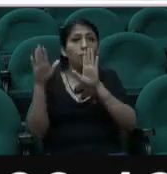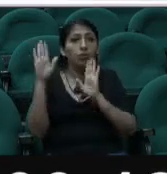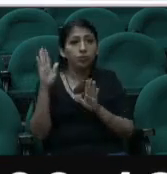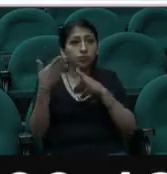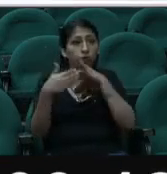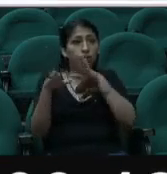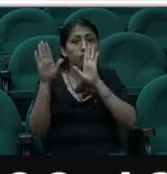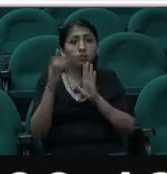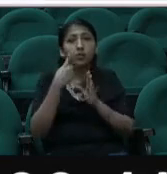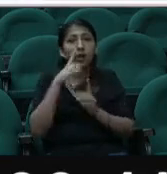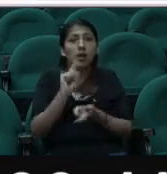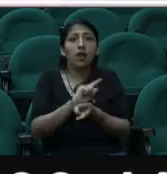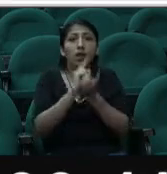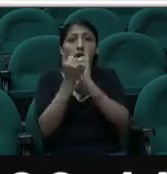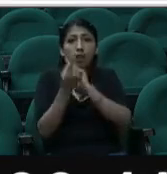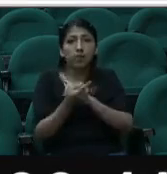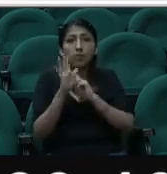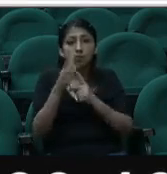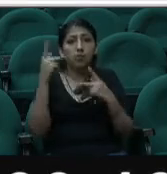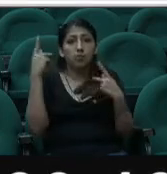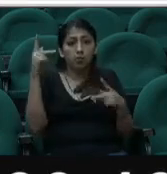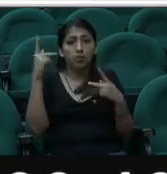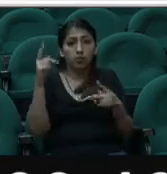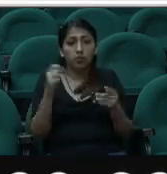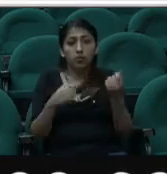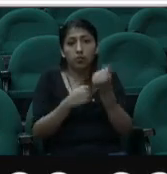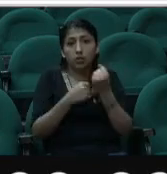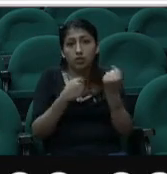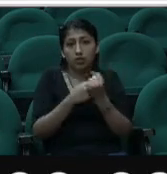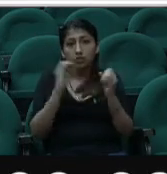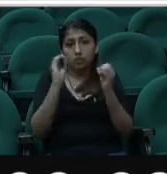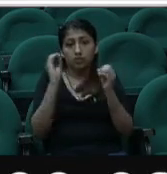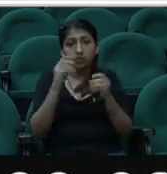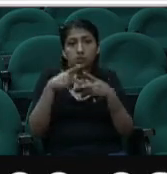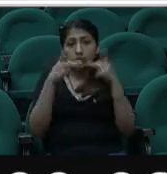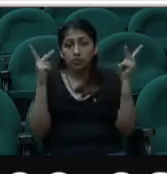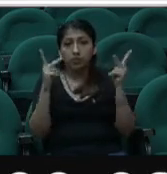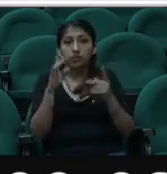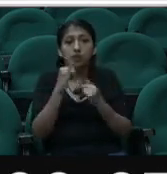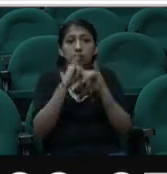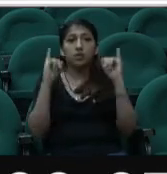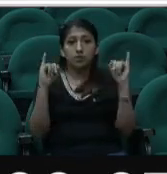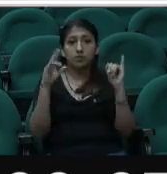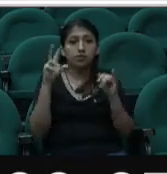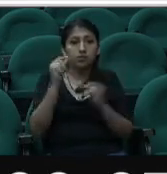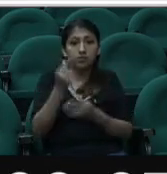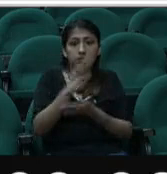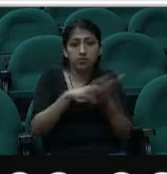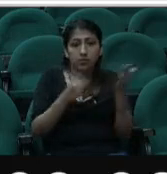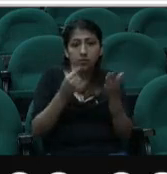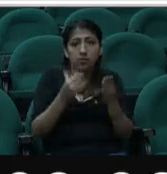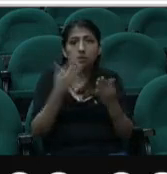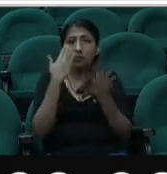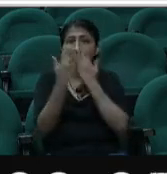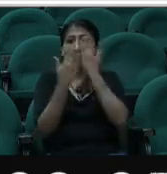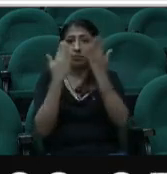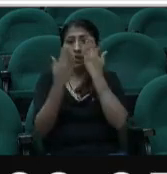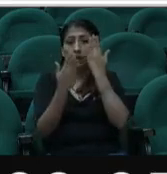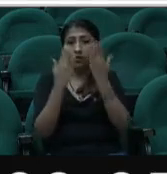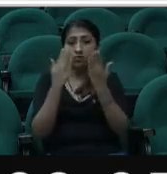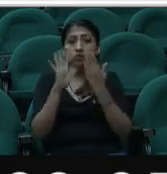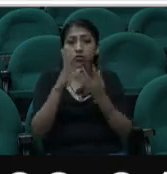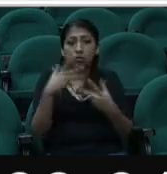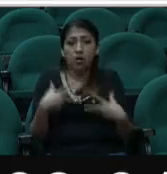compromisos para cambiar la forma de hacer política campaña sin publicidad campaña independiente sin financiamiento una transparencia radical